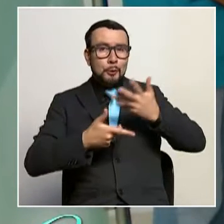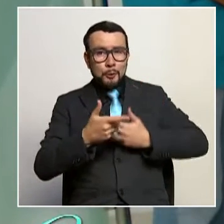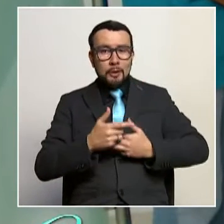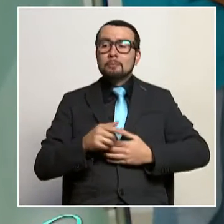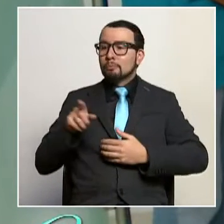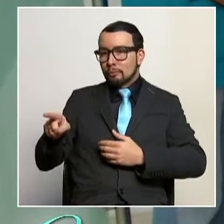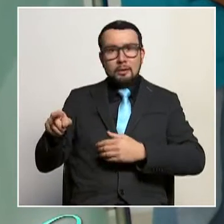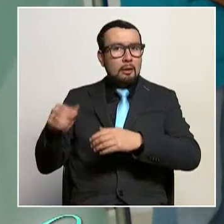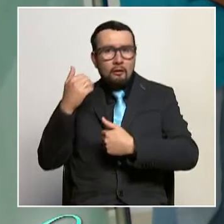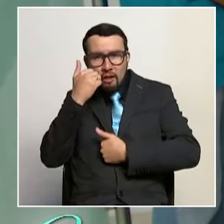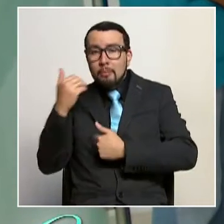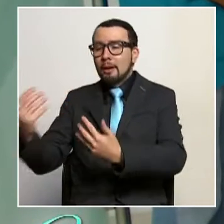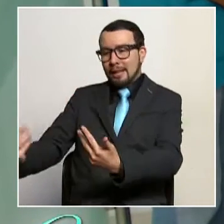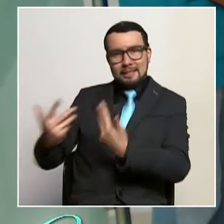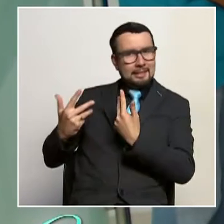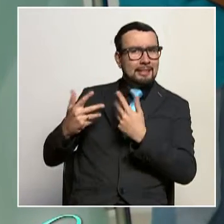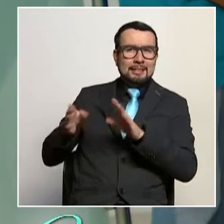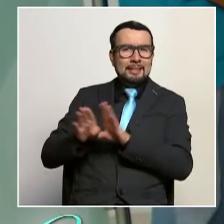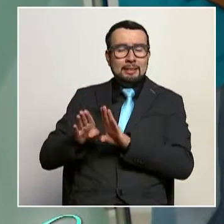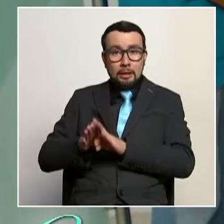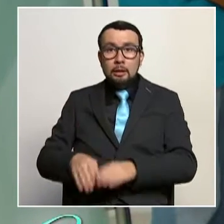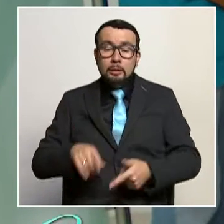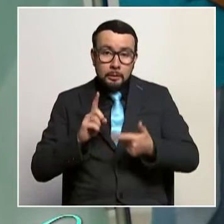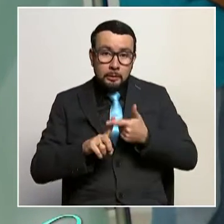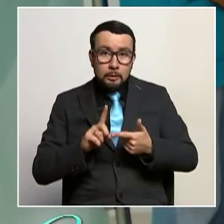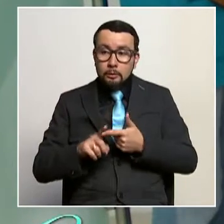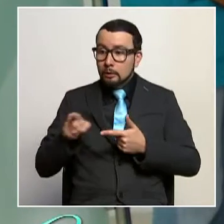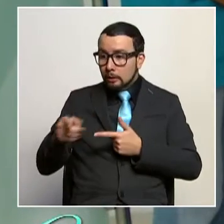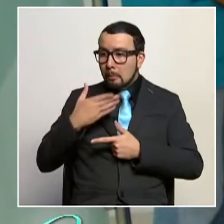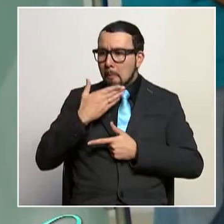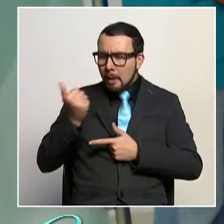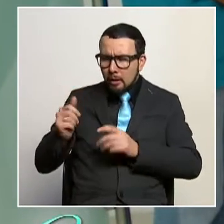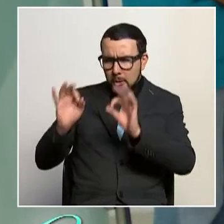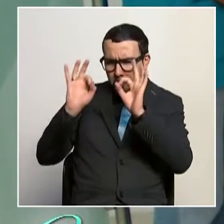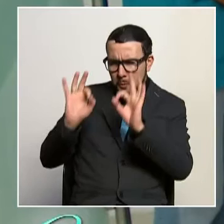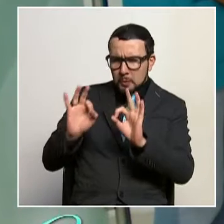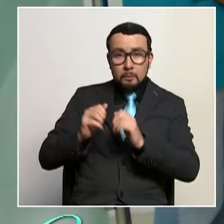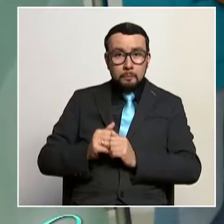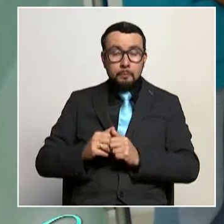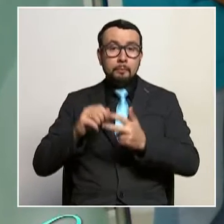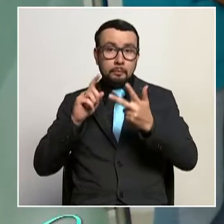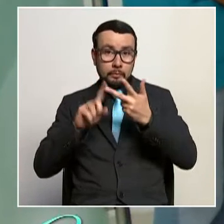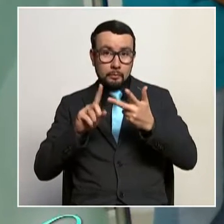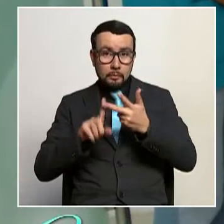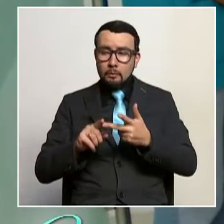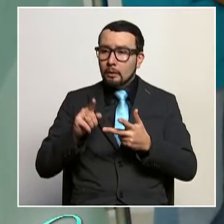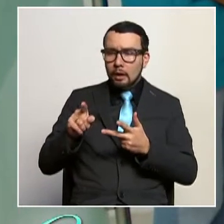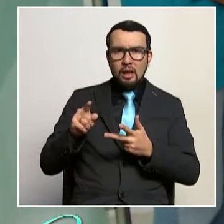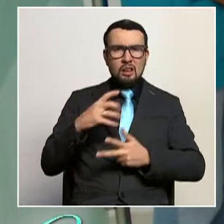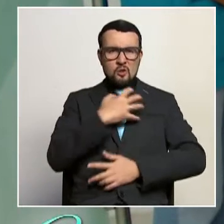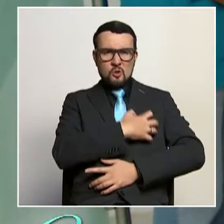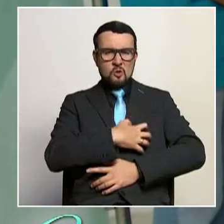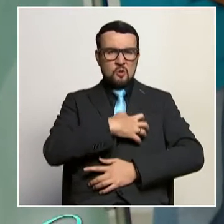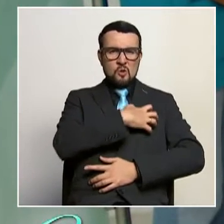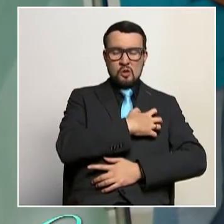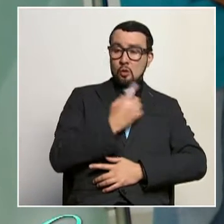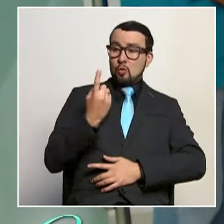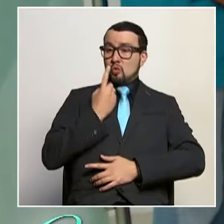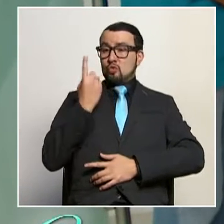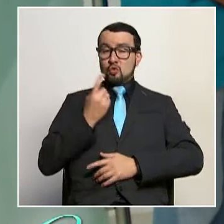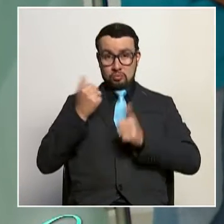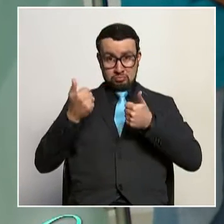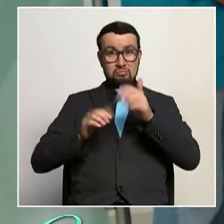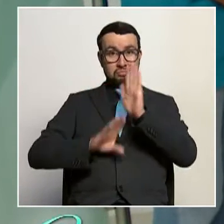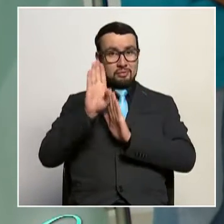enseñan a uno. 2, para mejorar un diagnóstico. 3, para quitarnos ese egoísmo médico. Una sola golondrina no